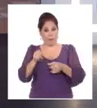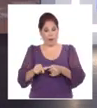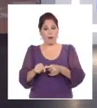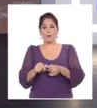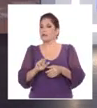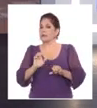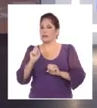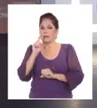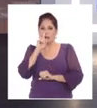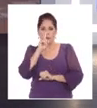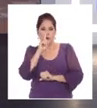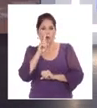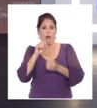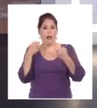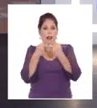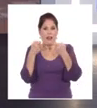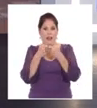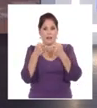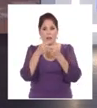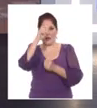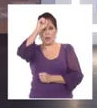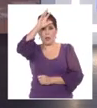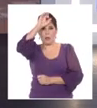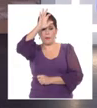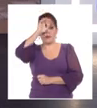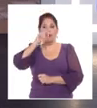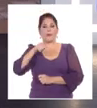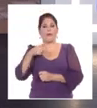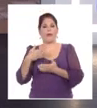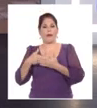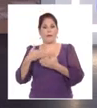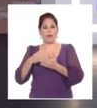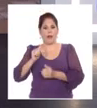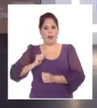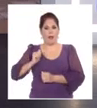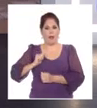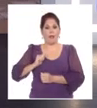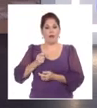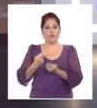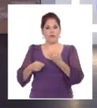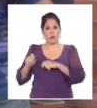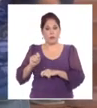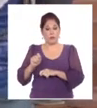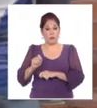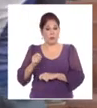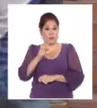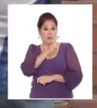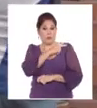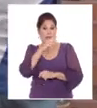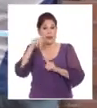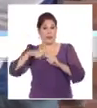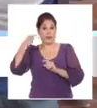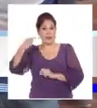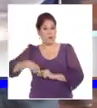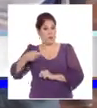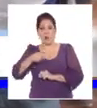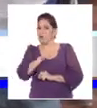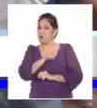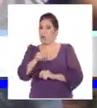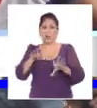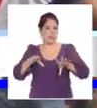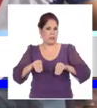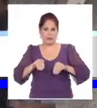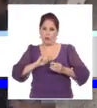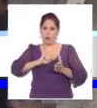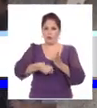alrededor de la concesión minera otorgada a la transnacional canadiense First Quantum el máximo tribunal declaró inconstitucional el contrato